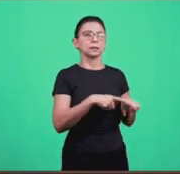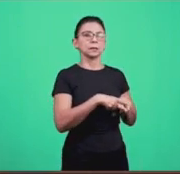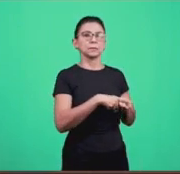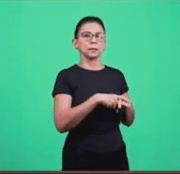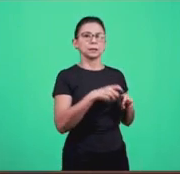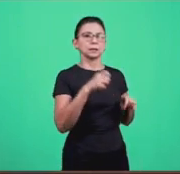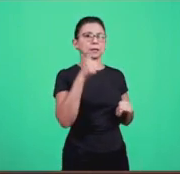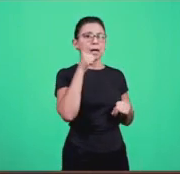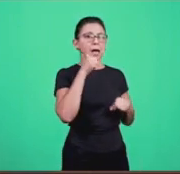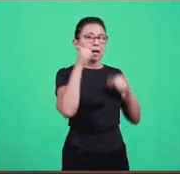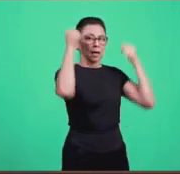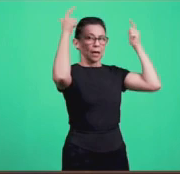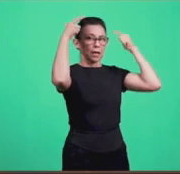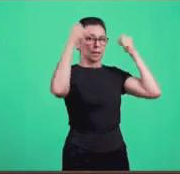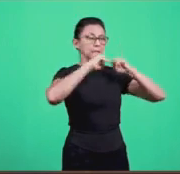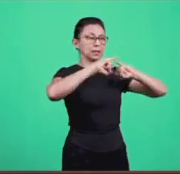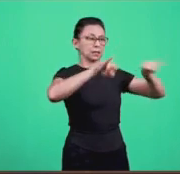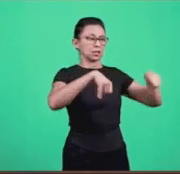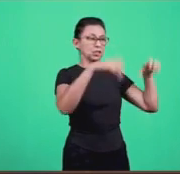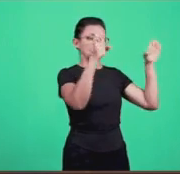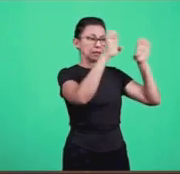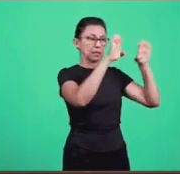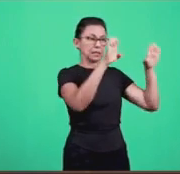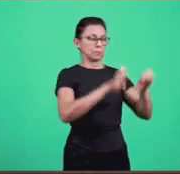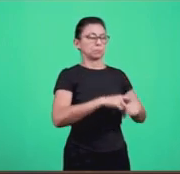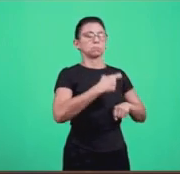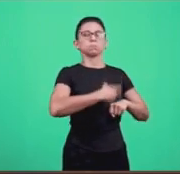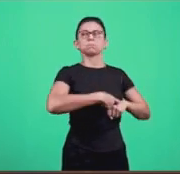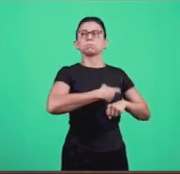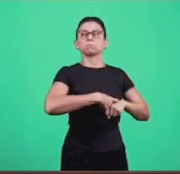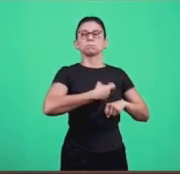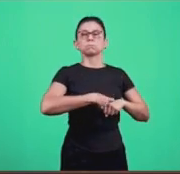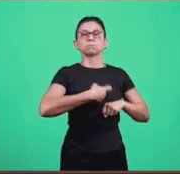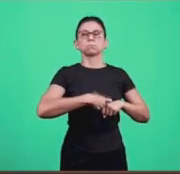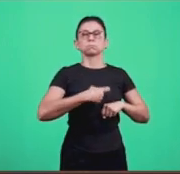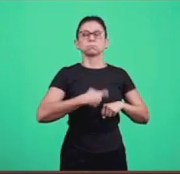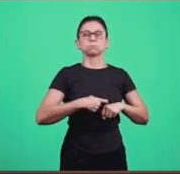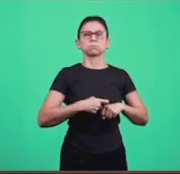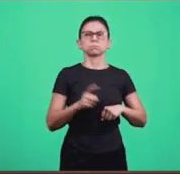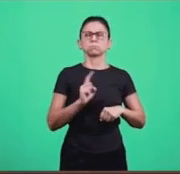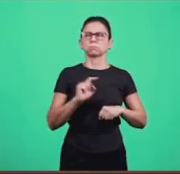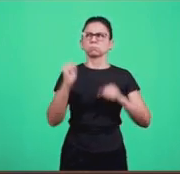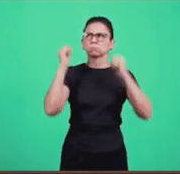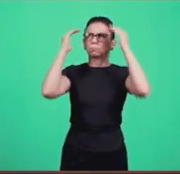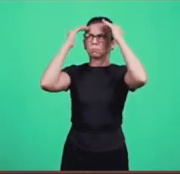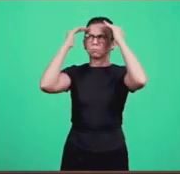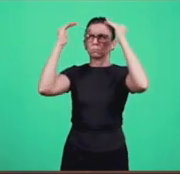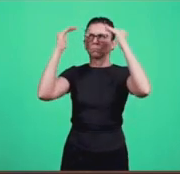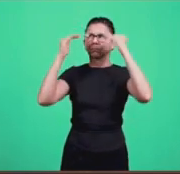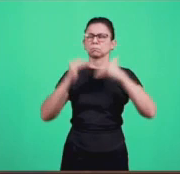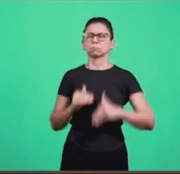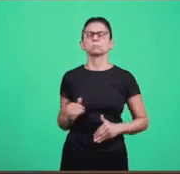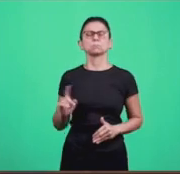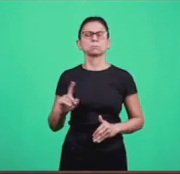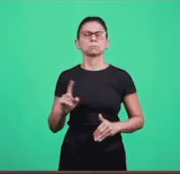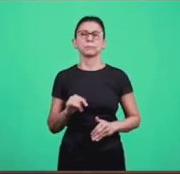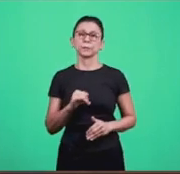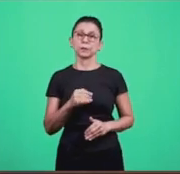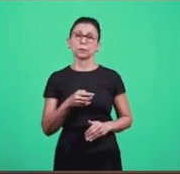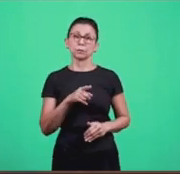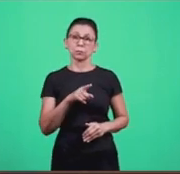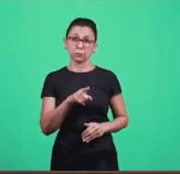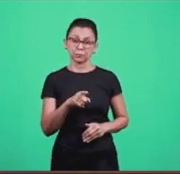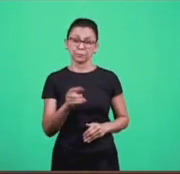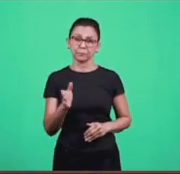corazón. Él y su esposa, la reina Jezabel, endurecieron su corazón. La palabra dice que cuando el